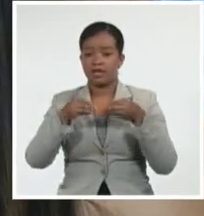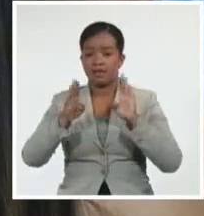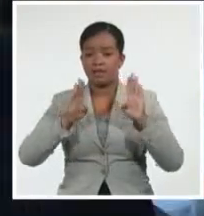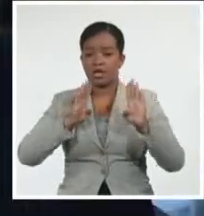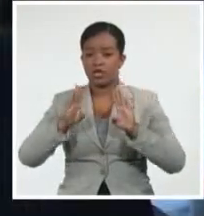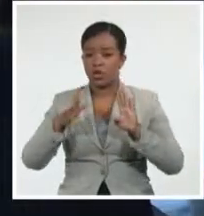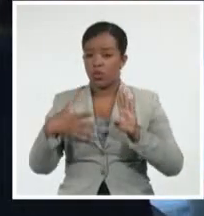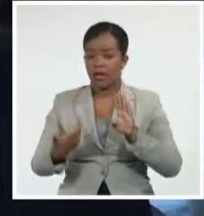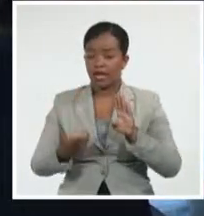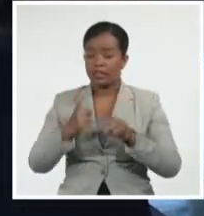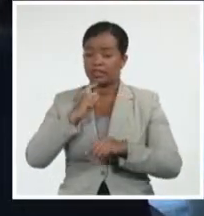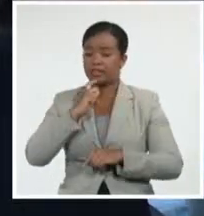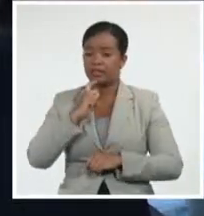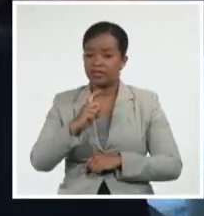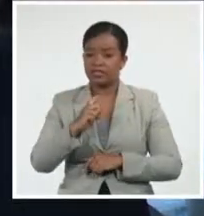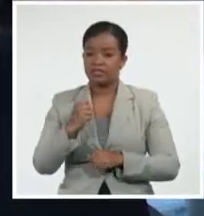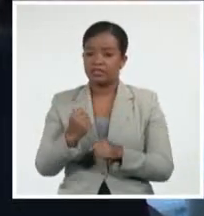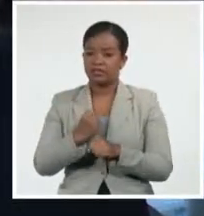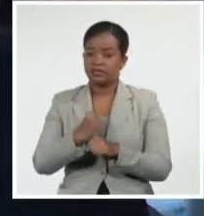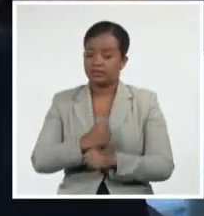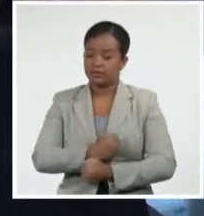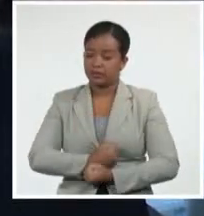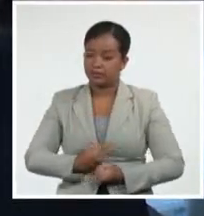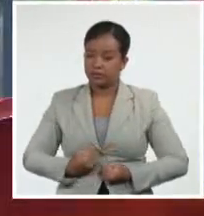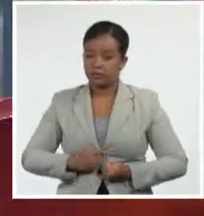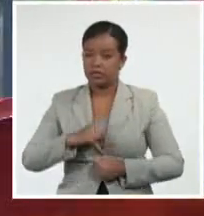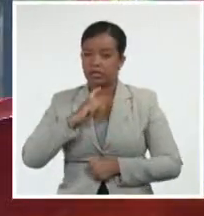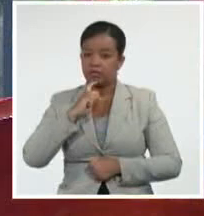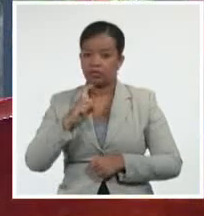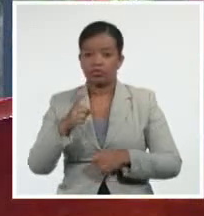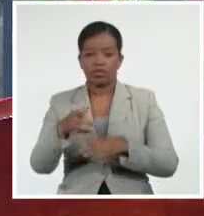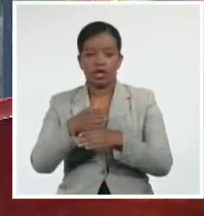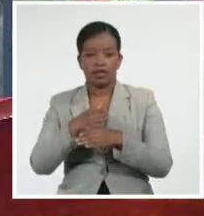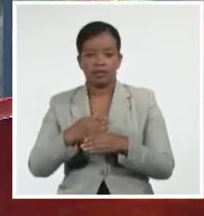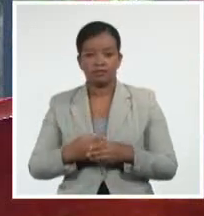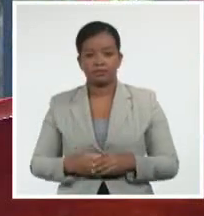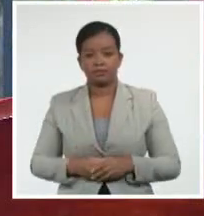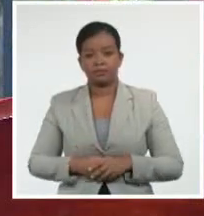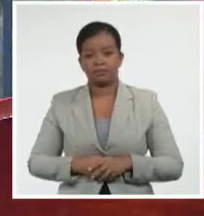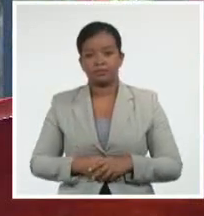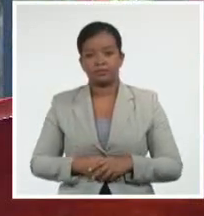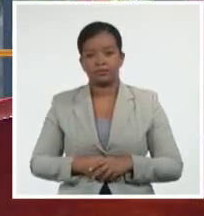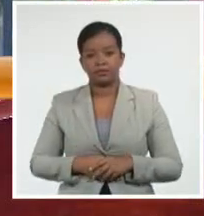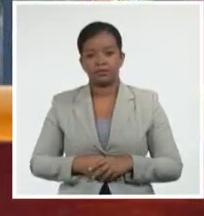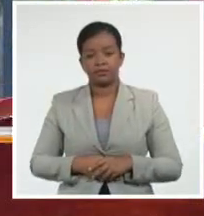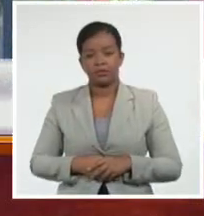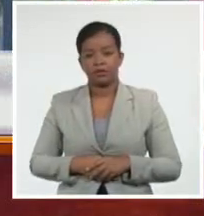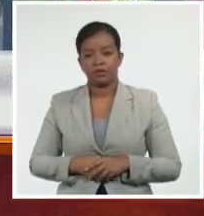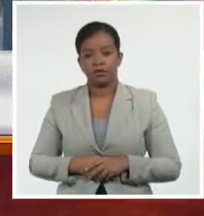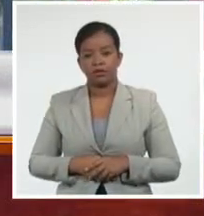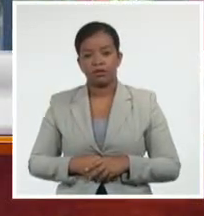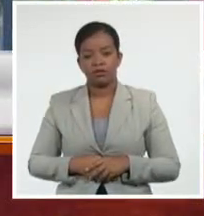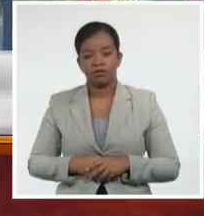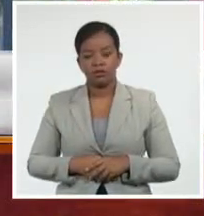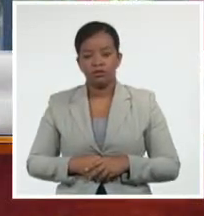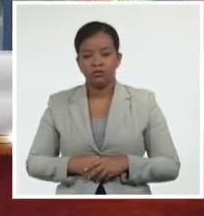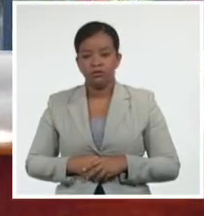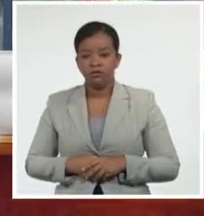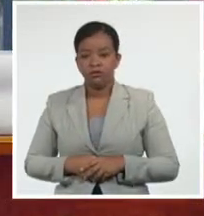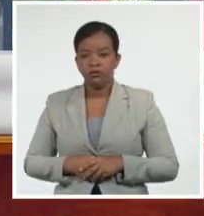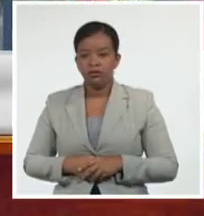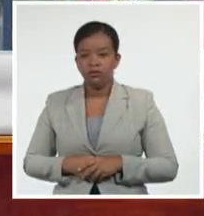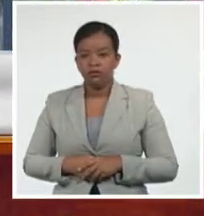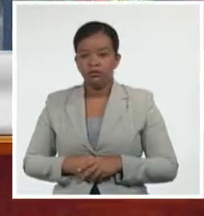retos, superación y resistencia ante las dificultades. Oficializar su condición de graduados desde aquí significa un